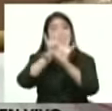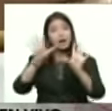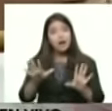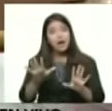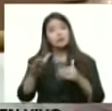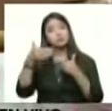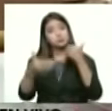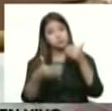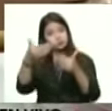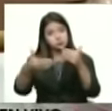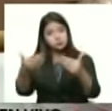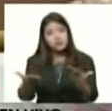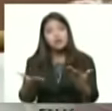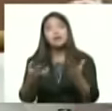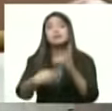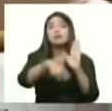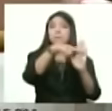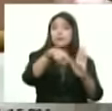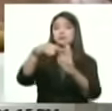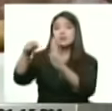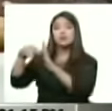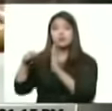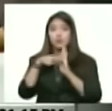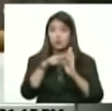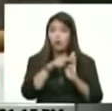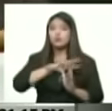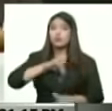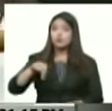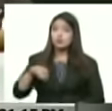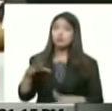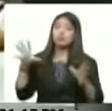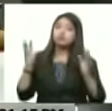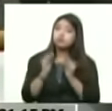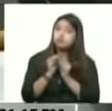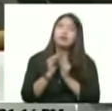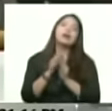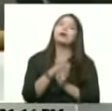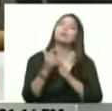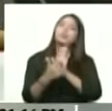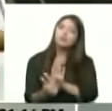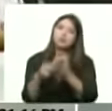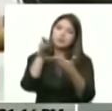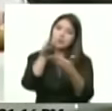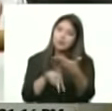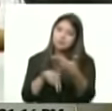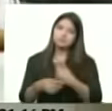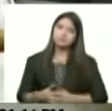han venido repitiendo y que nosotros tenemos simplemente sintetizadas, que se las voy a leer.